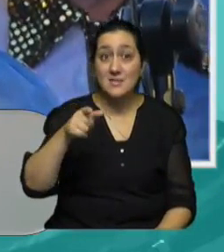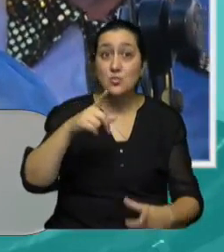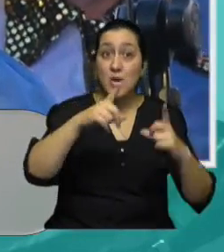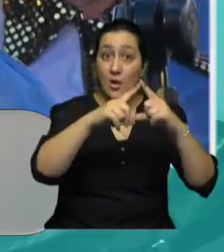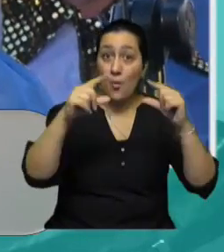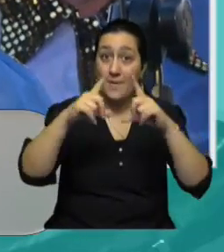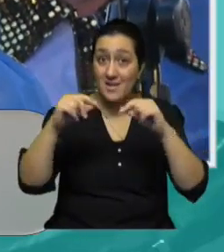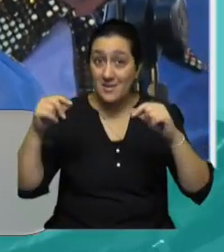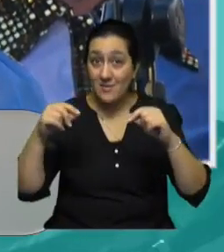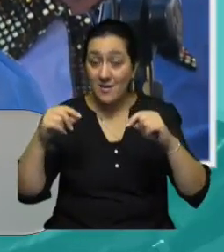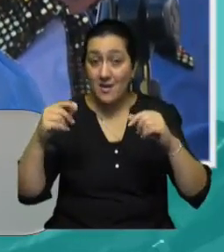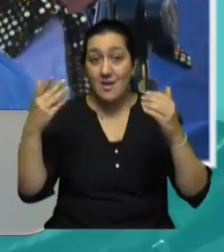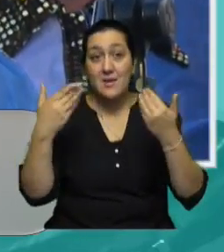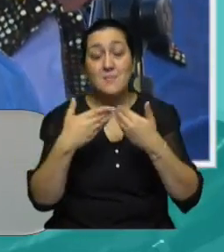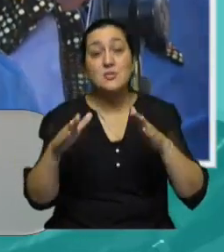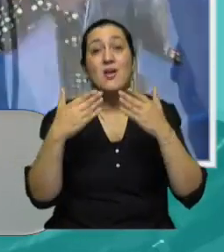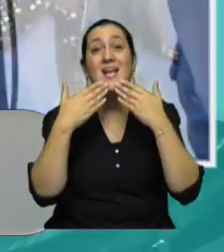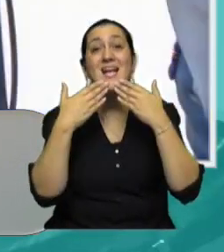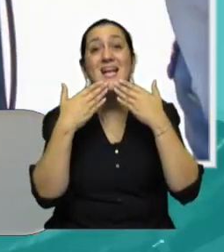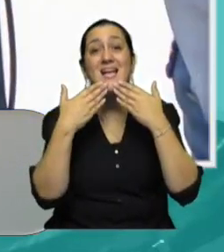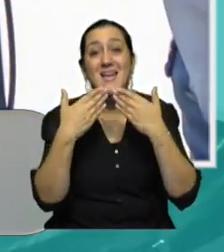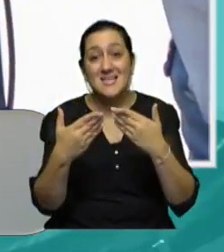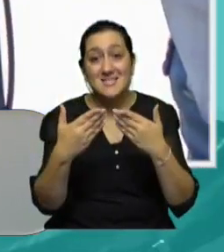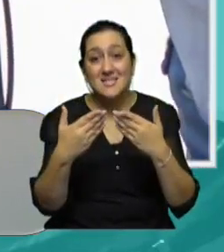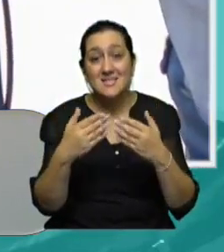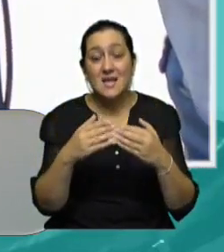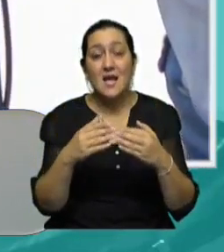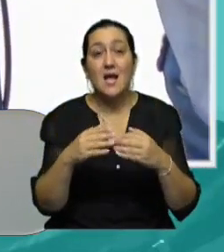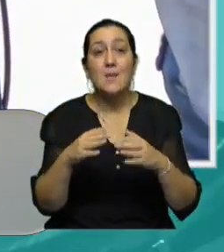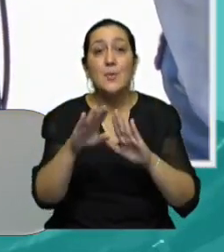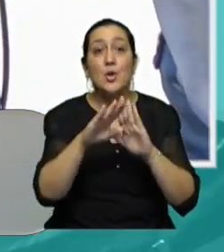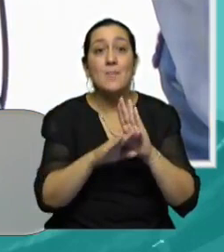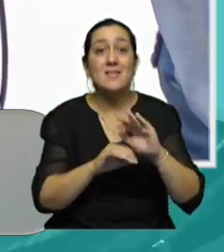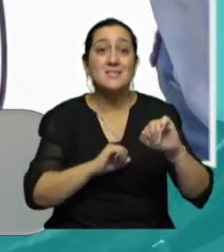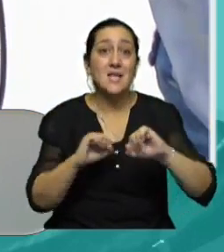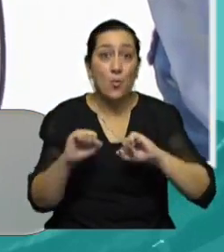que se inició a raíz del nacimiento del Sacude, me emociona.